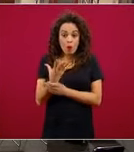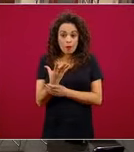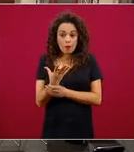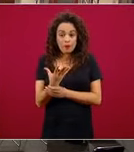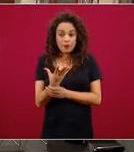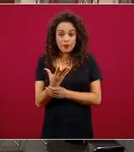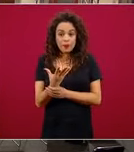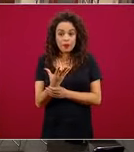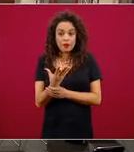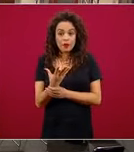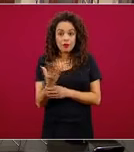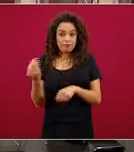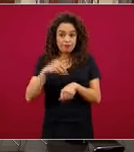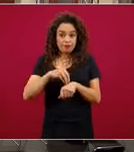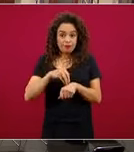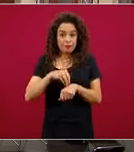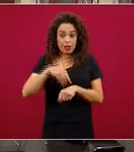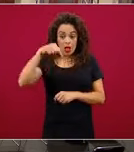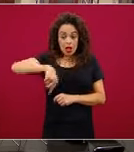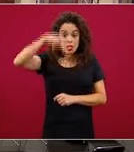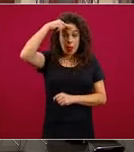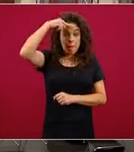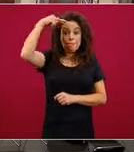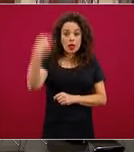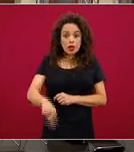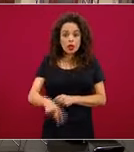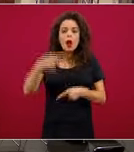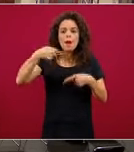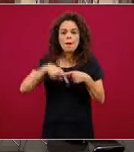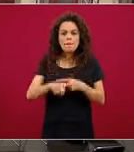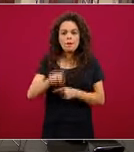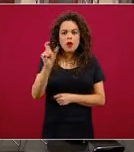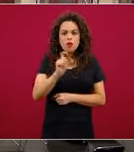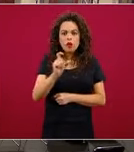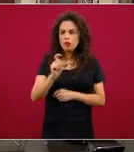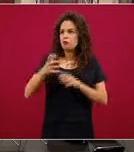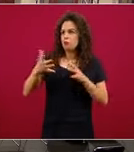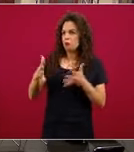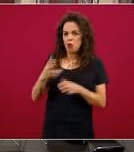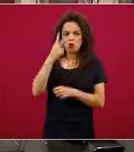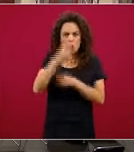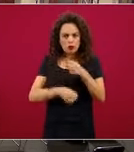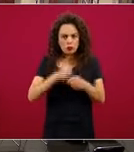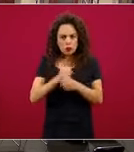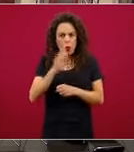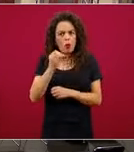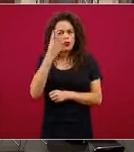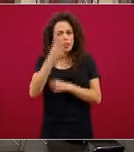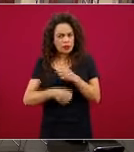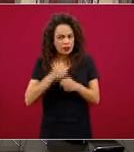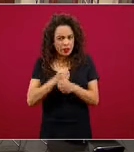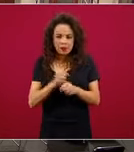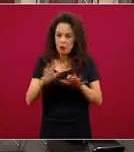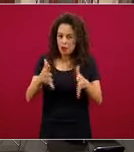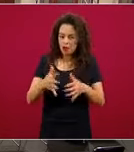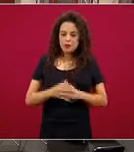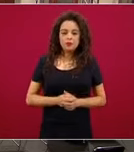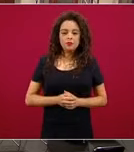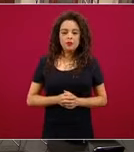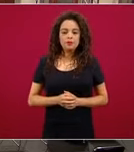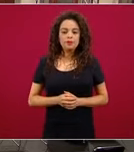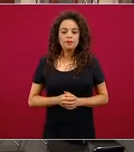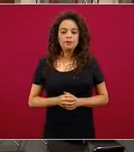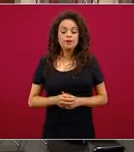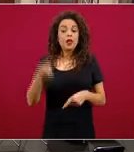tiene prácticamente en México iniciada 2 años, 3 años a lo sumo. Empezamos